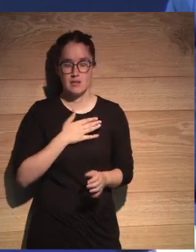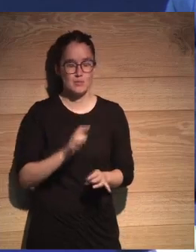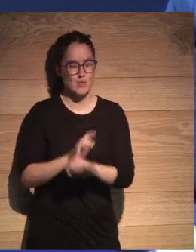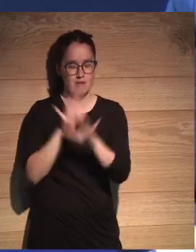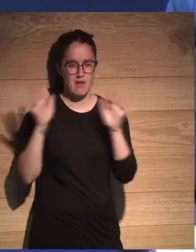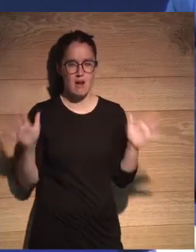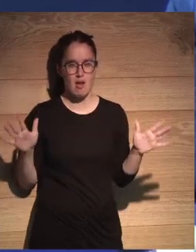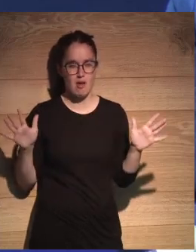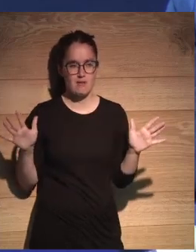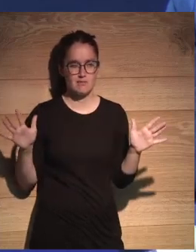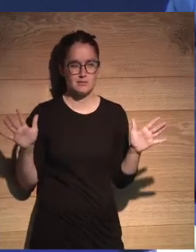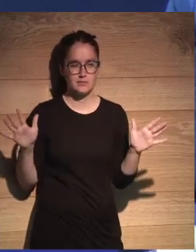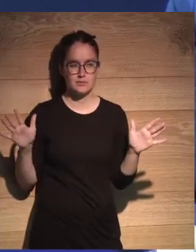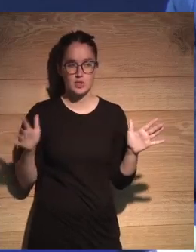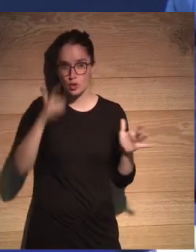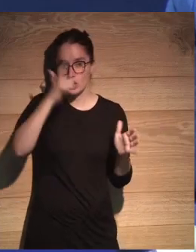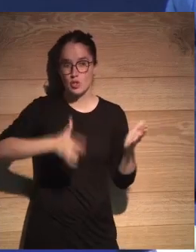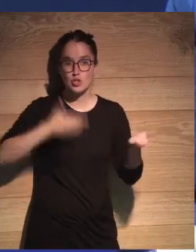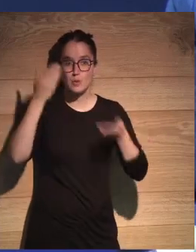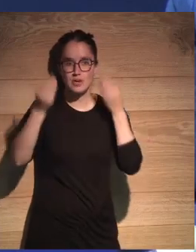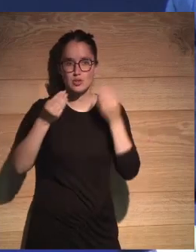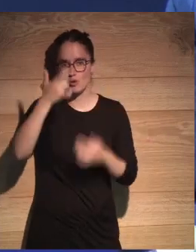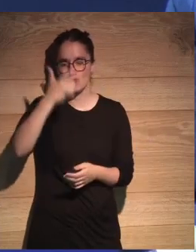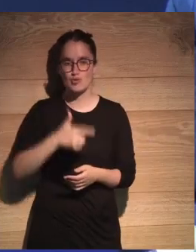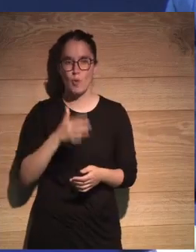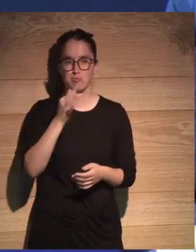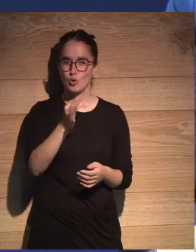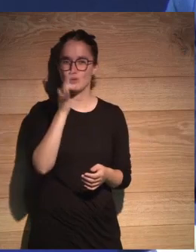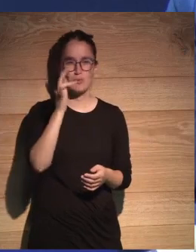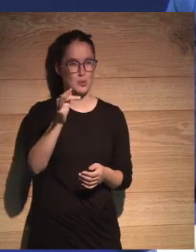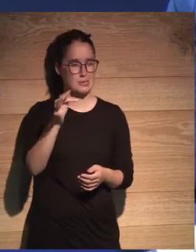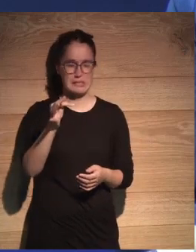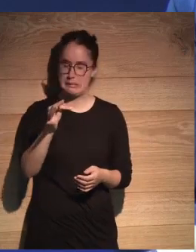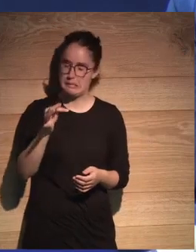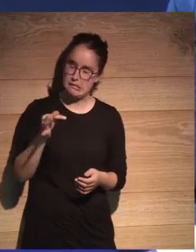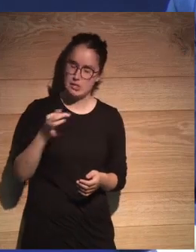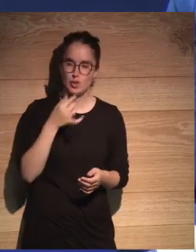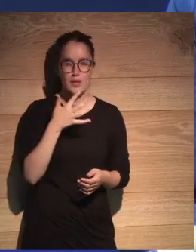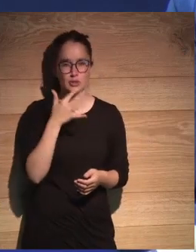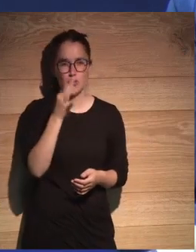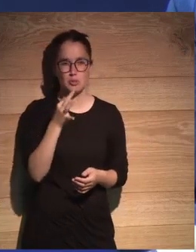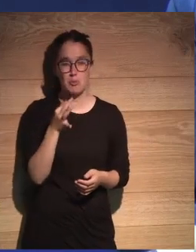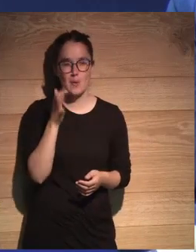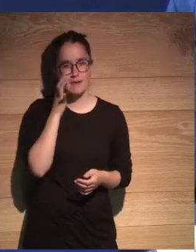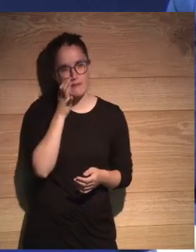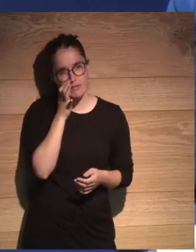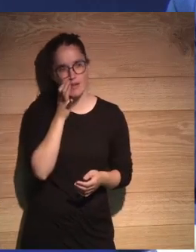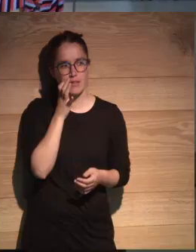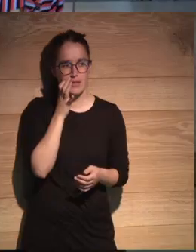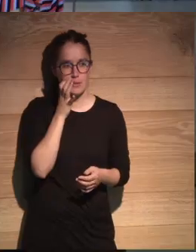¿no? Yo creo que yo no soy tan optimista como algunas. He dicho que lo era, pero bueno, dentro